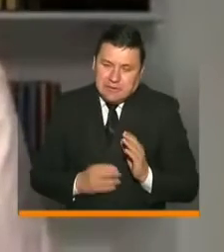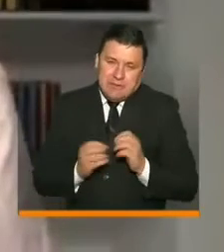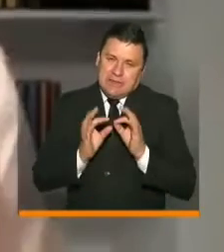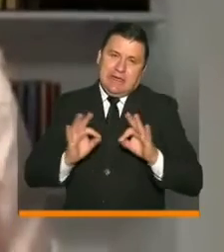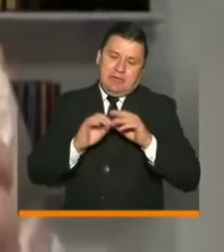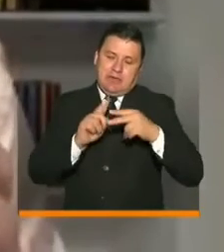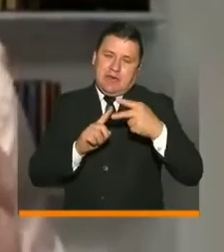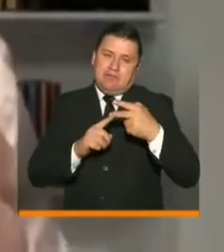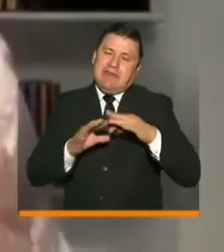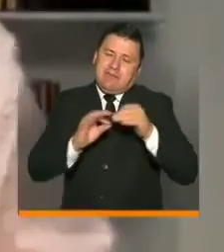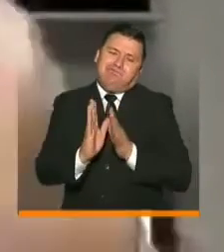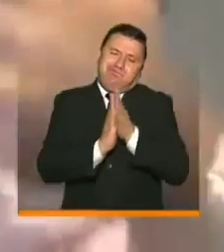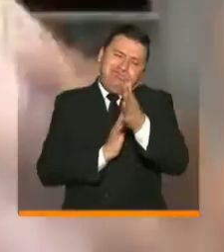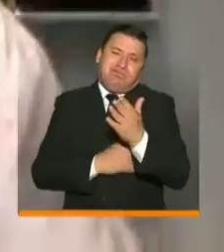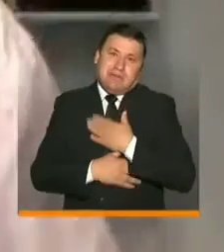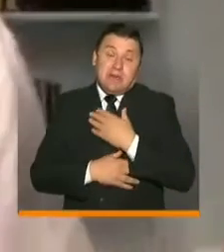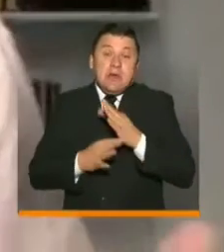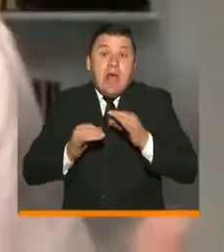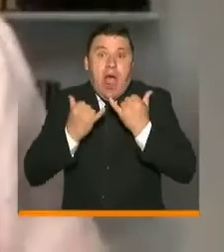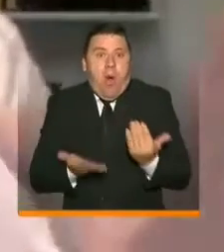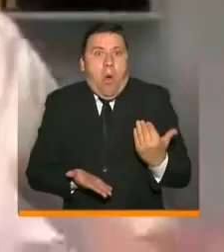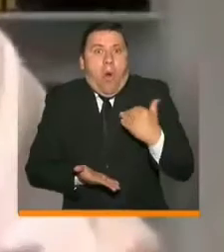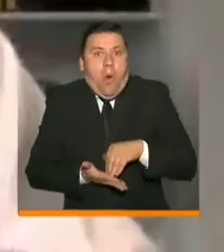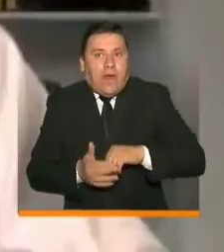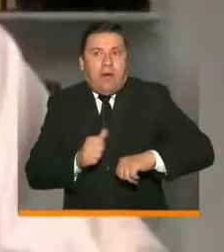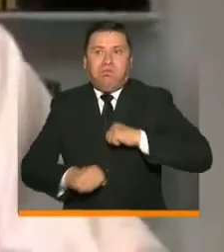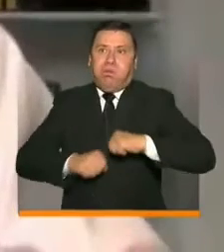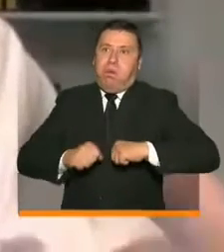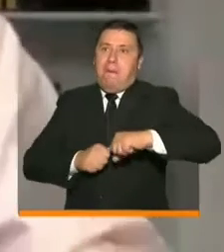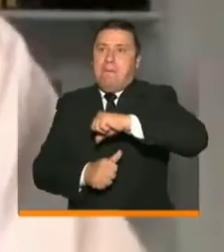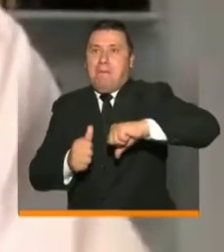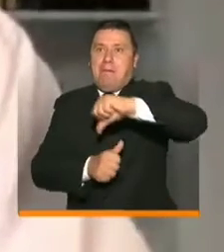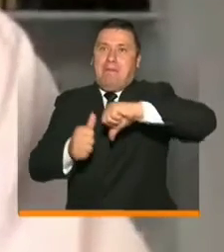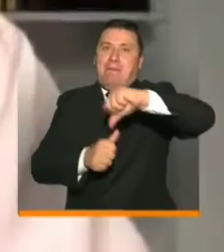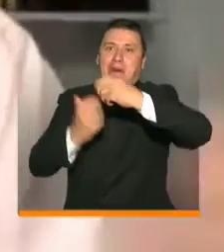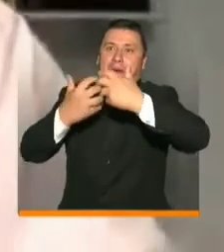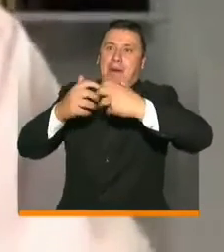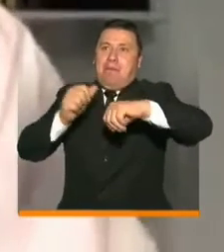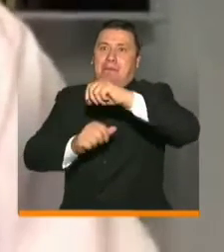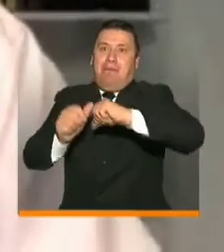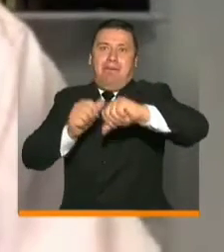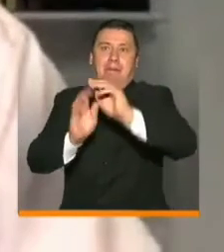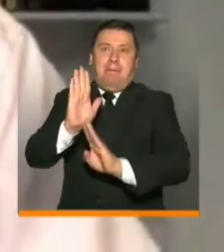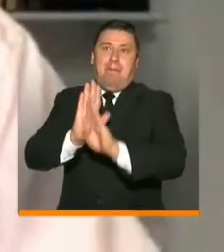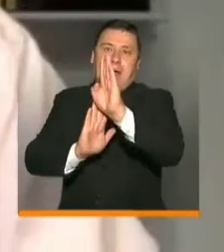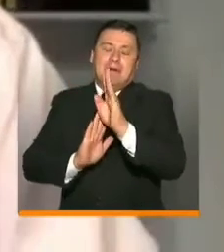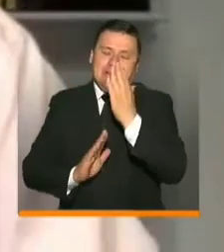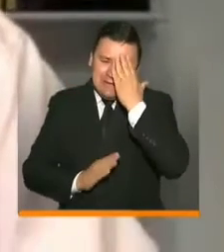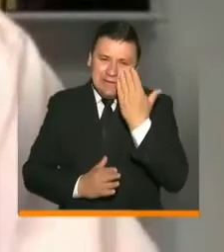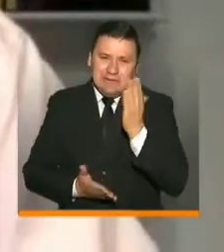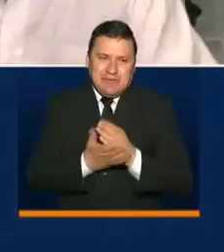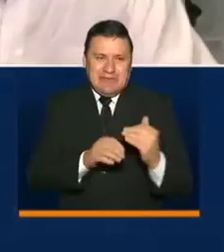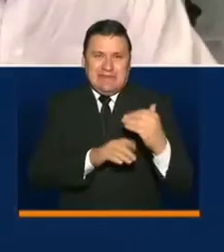más importante en este momento, que la economía vuelva a empezar a moverse, pero que nos cuidemos para que podamos estar así y podamos salir adelante de esta